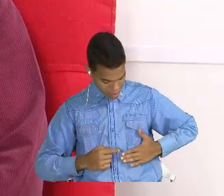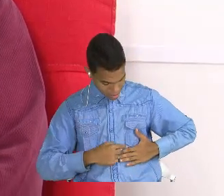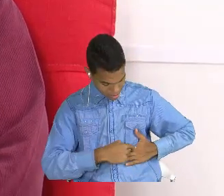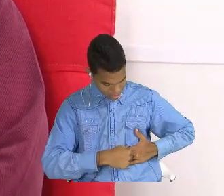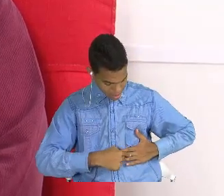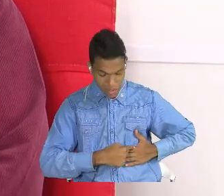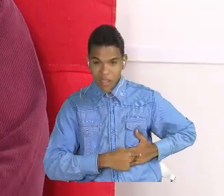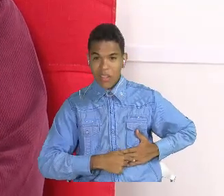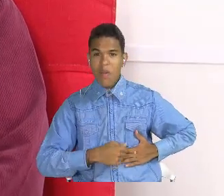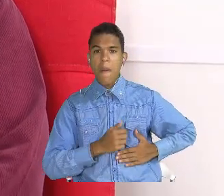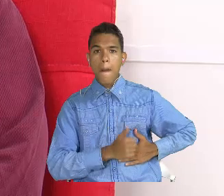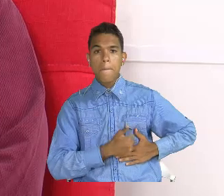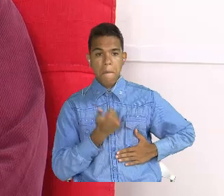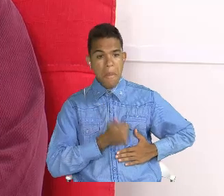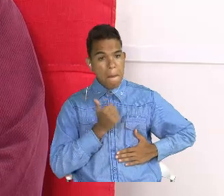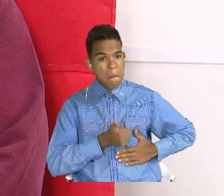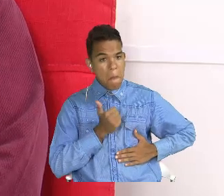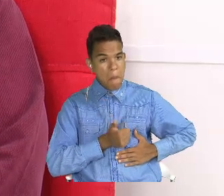insulina y por ende